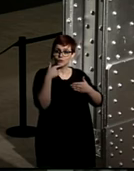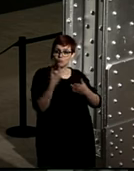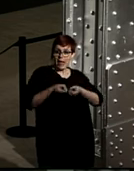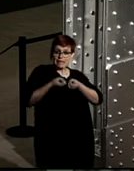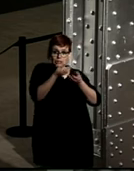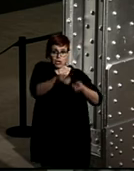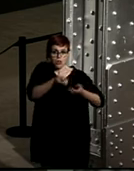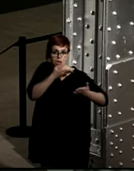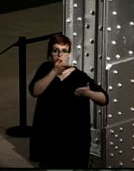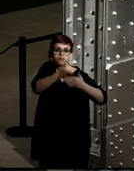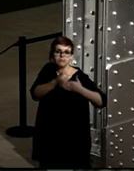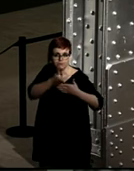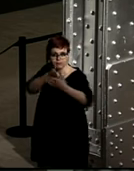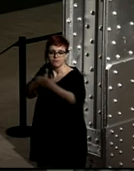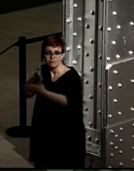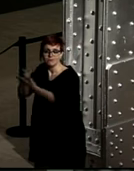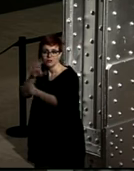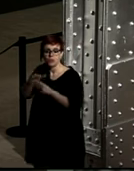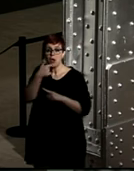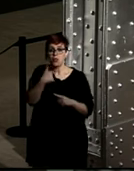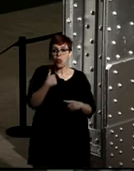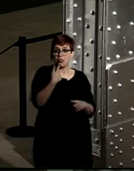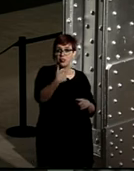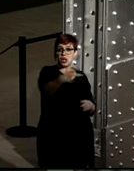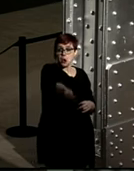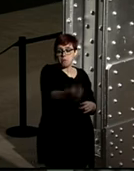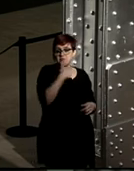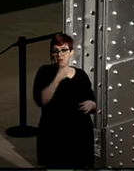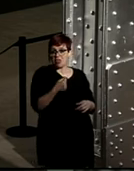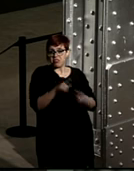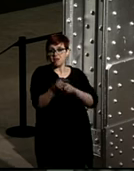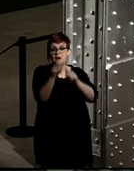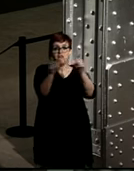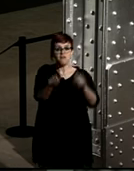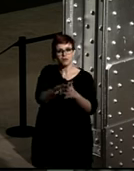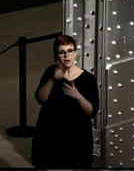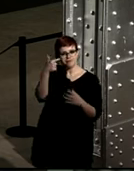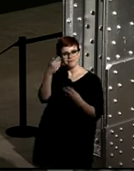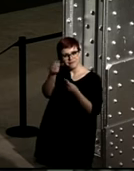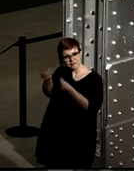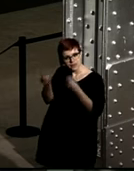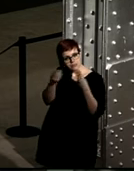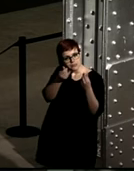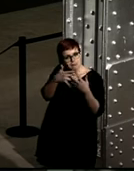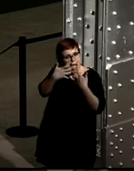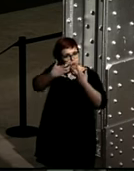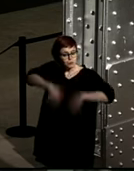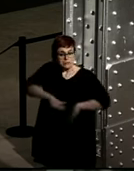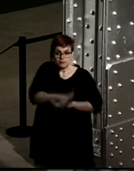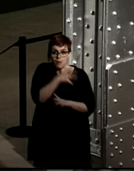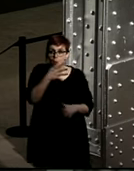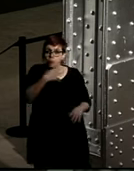tu historia, me resulta más difícil que cuando yo tengo que decir que no. Al final te sale de una manera casi intuitiva y automática, ¿no?